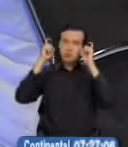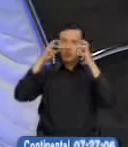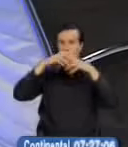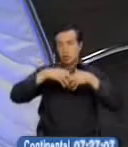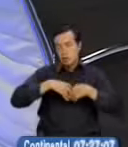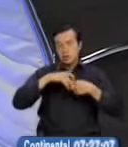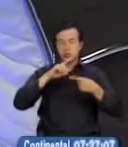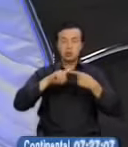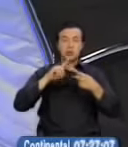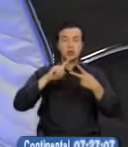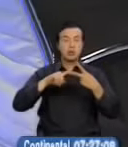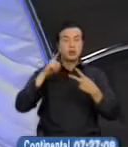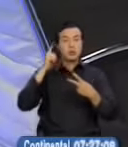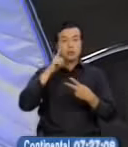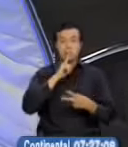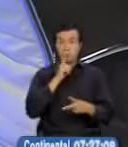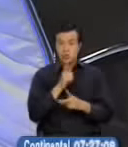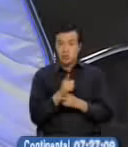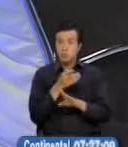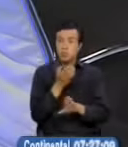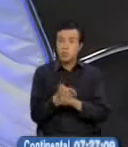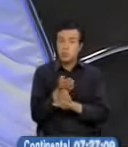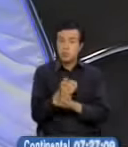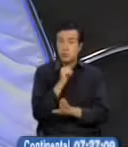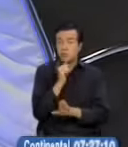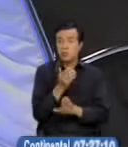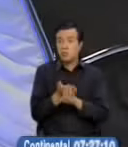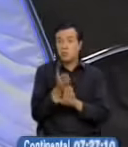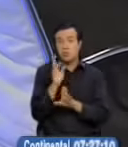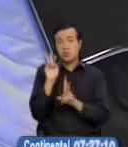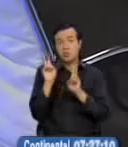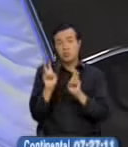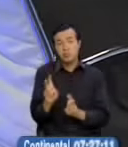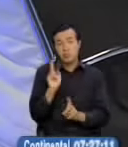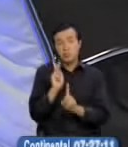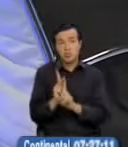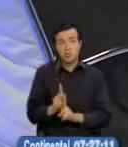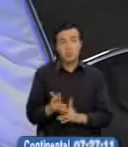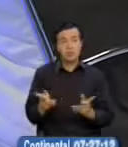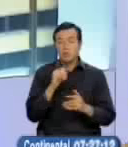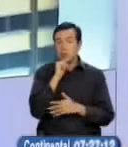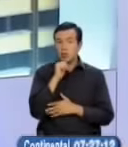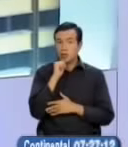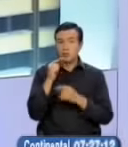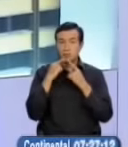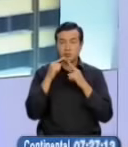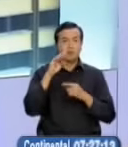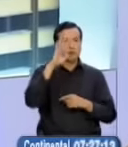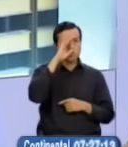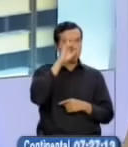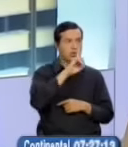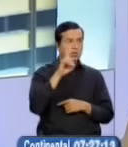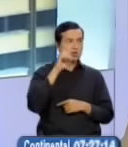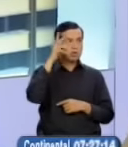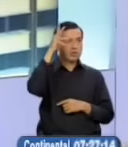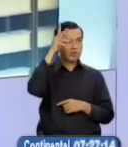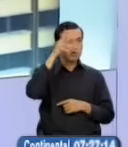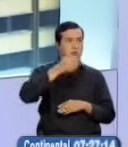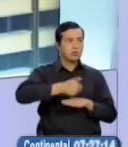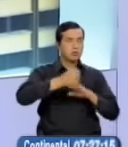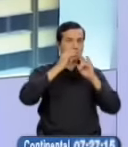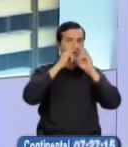críticos. Pero lo cierto es que tampoco hay propuestas más allá de ciertos enunciados. La derecha ha recuperado el discurso neoliberal